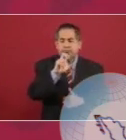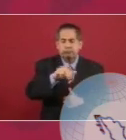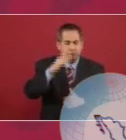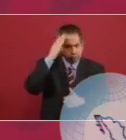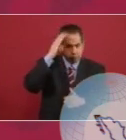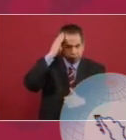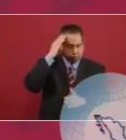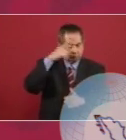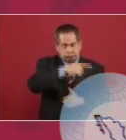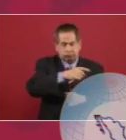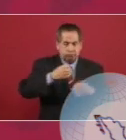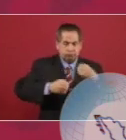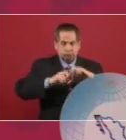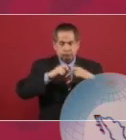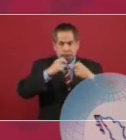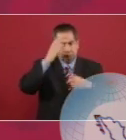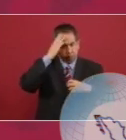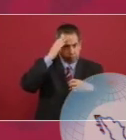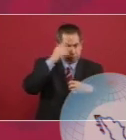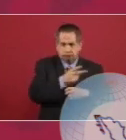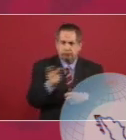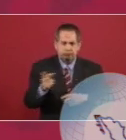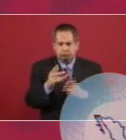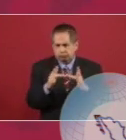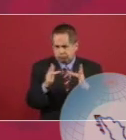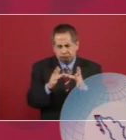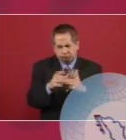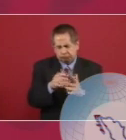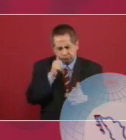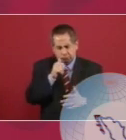del Poder Ejecutivo y